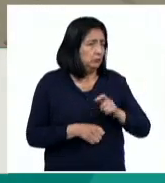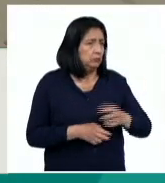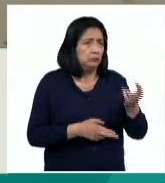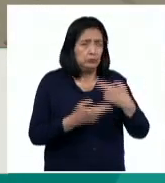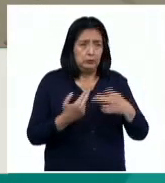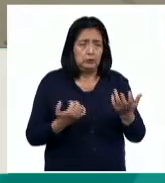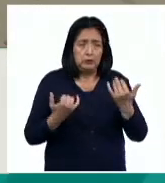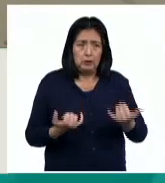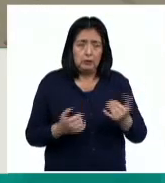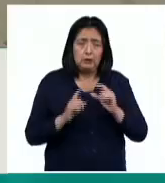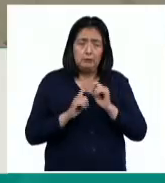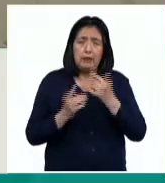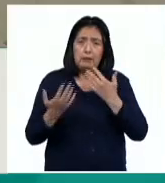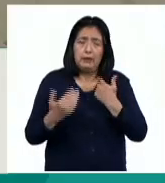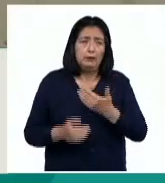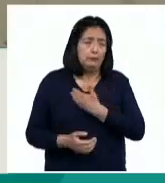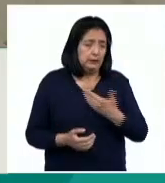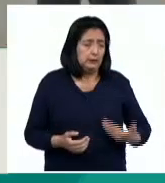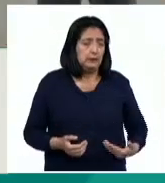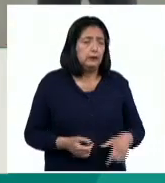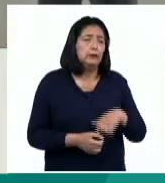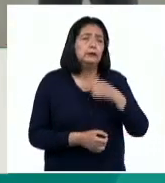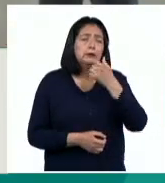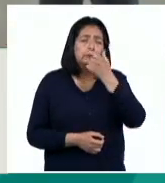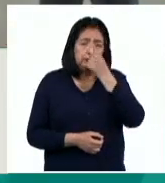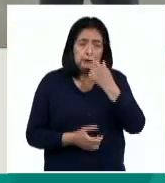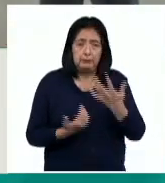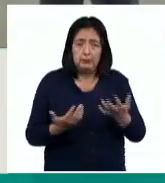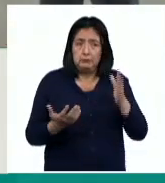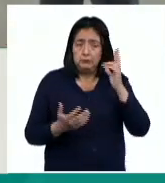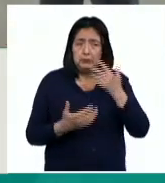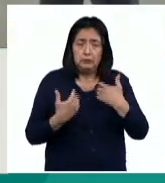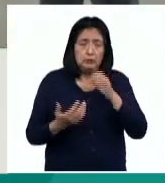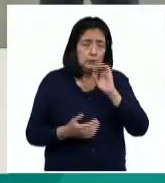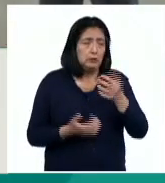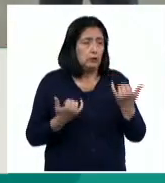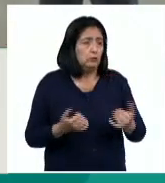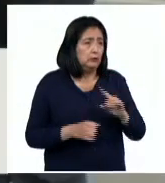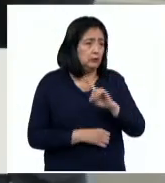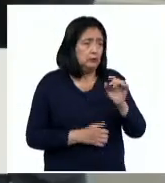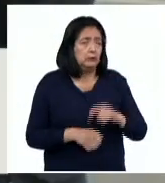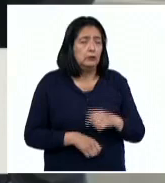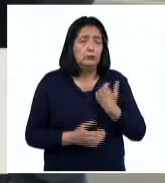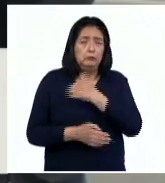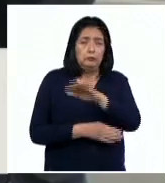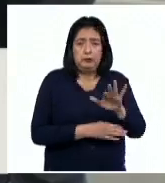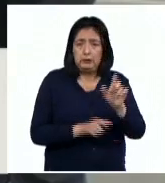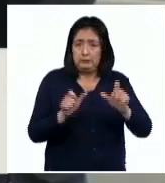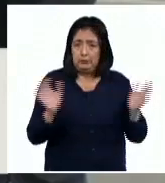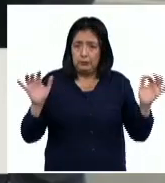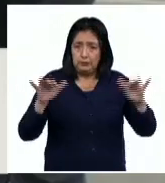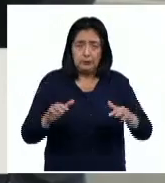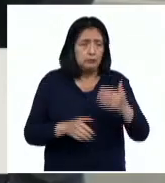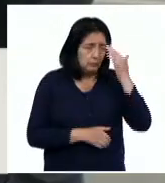También está tomando la palabra el presidente Martín Vizcarra. Vamos a escuchar también lo que tiene que decir. Además, hoy en el día 100 del estado de emergencia. Tengan todos los presentes.